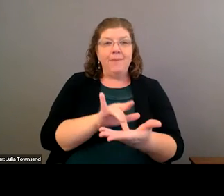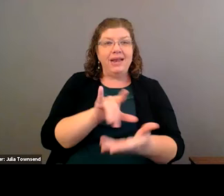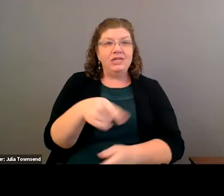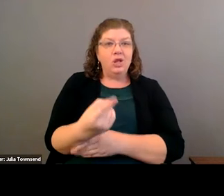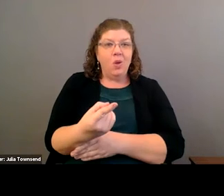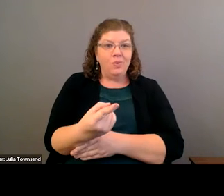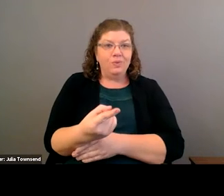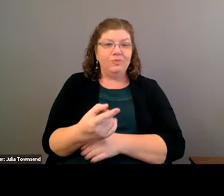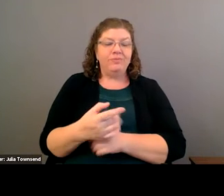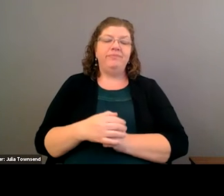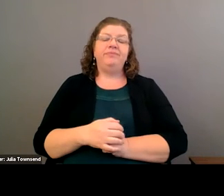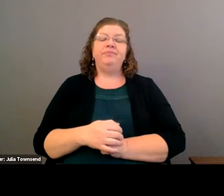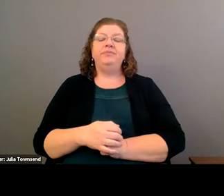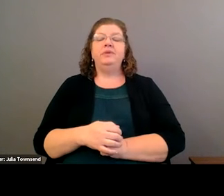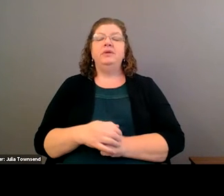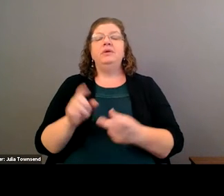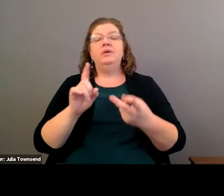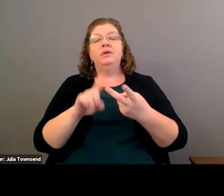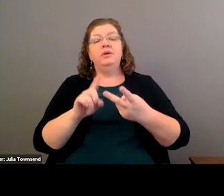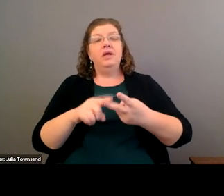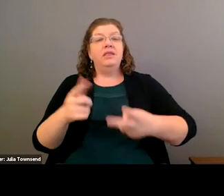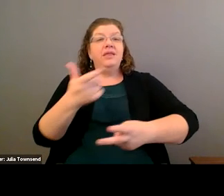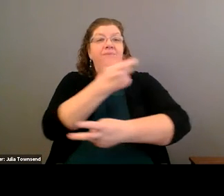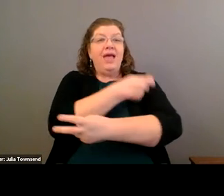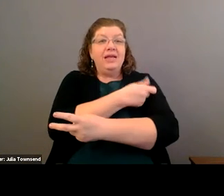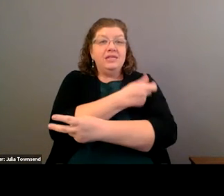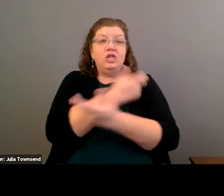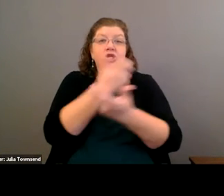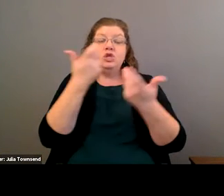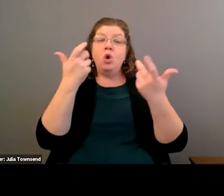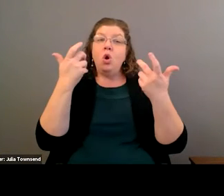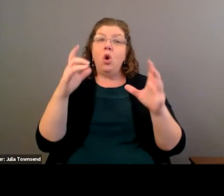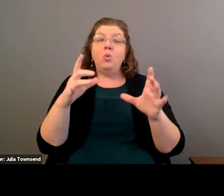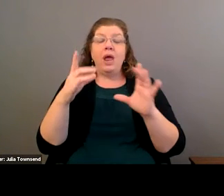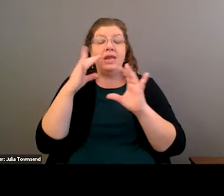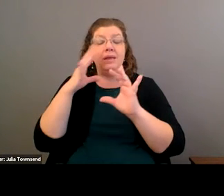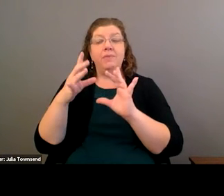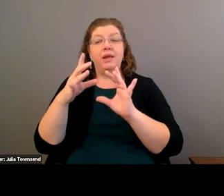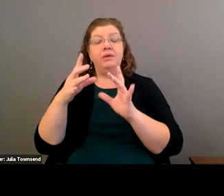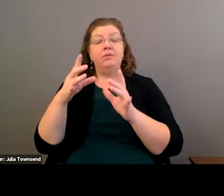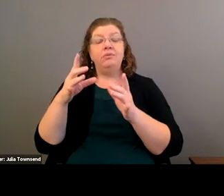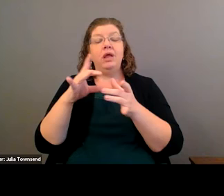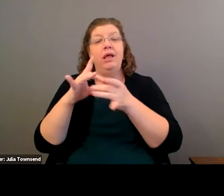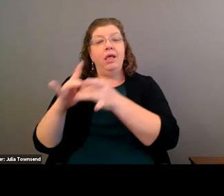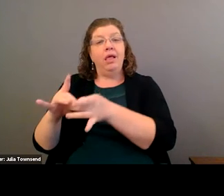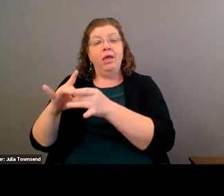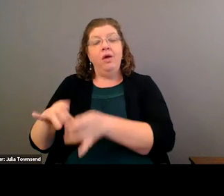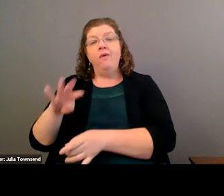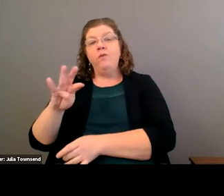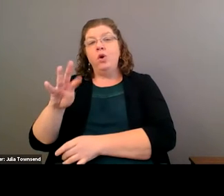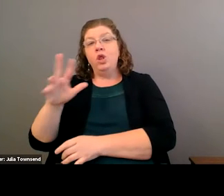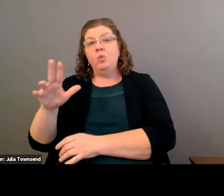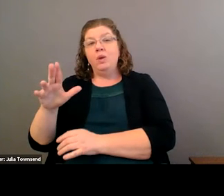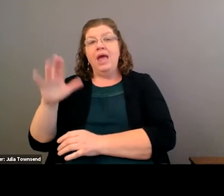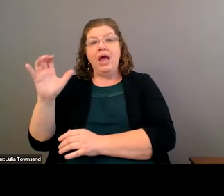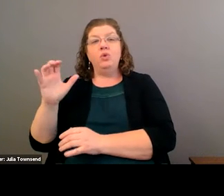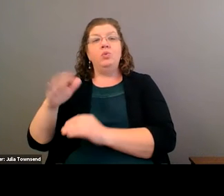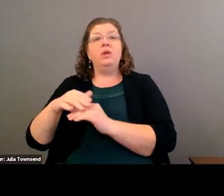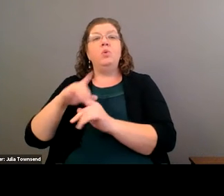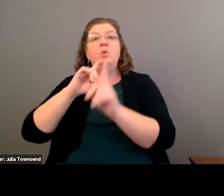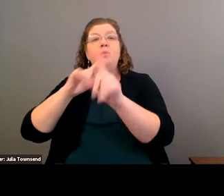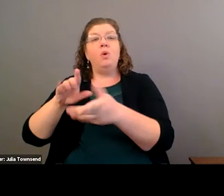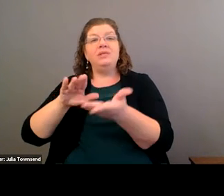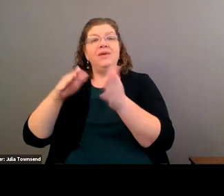evitado por este tipo de medicamento. Y las vacunas están relacionadas con